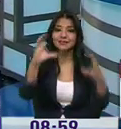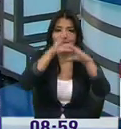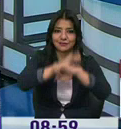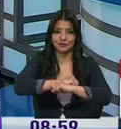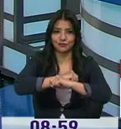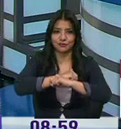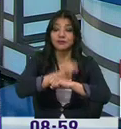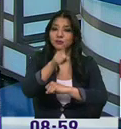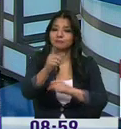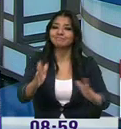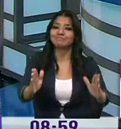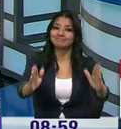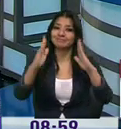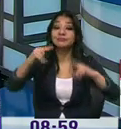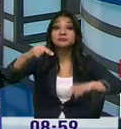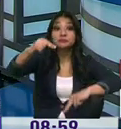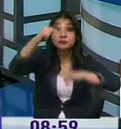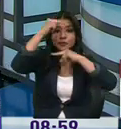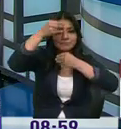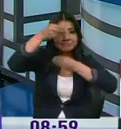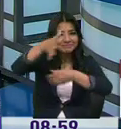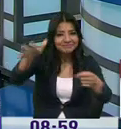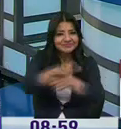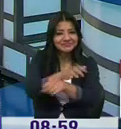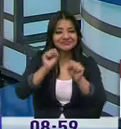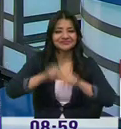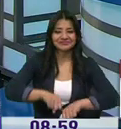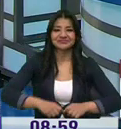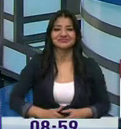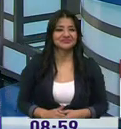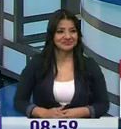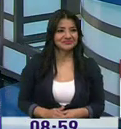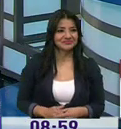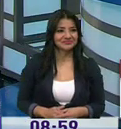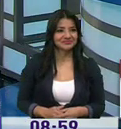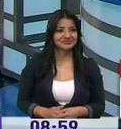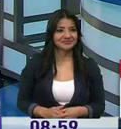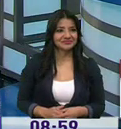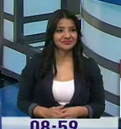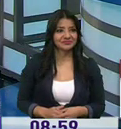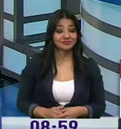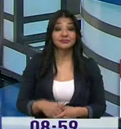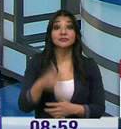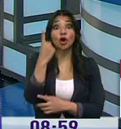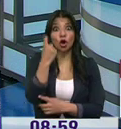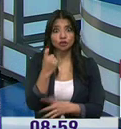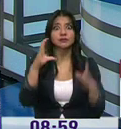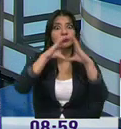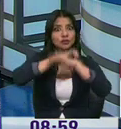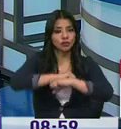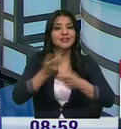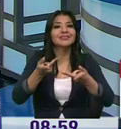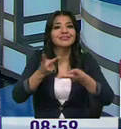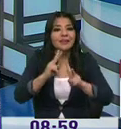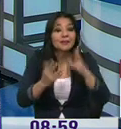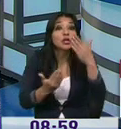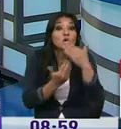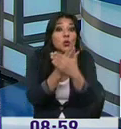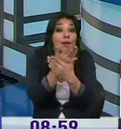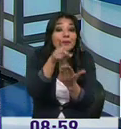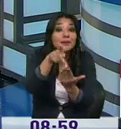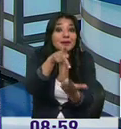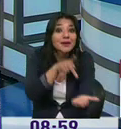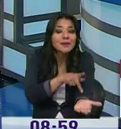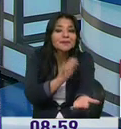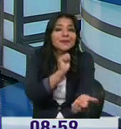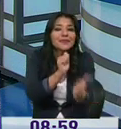horas, para que usted se mantenga muy bien informado. Bueno, y a las 23 hay deportes, ¿no? Sí, sí, también. Así que programación. Tiene una programación chévere